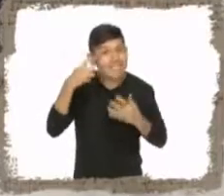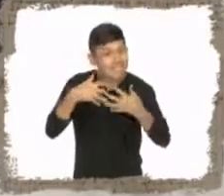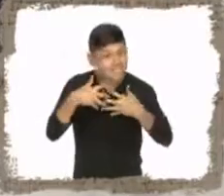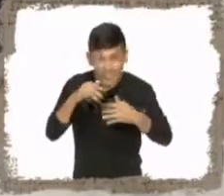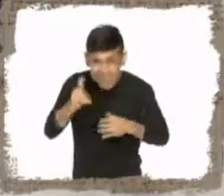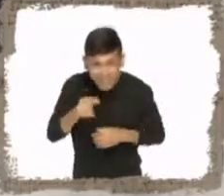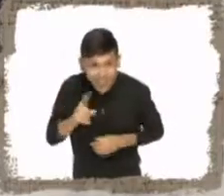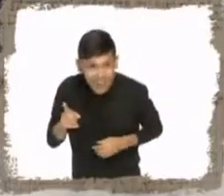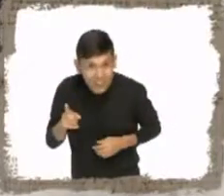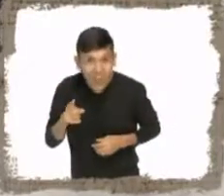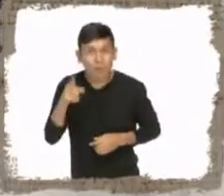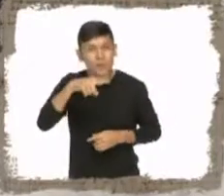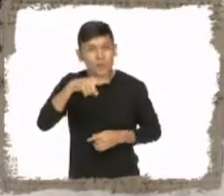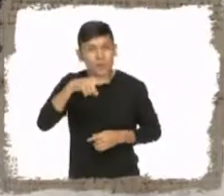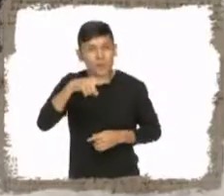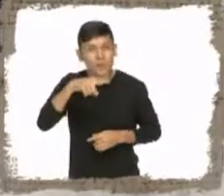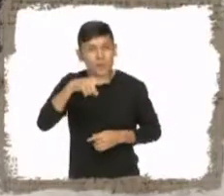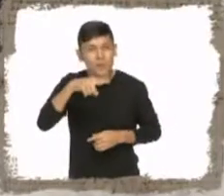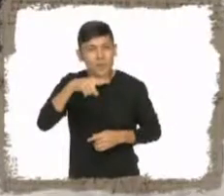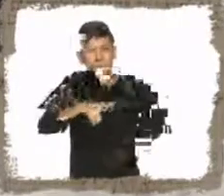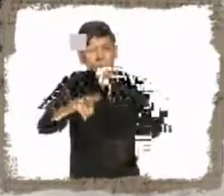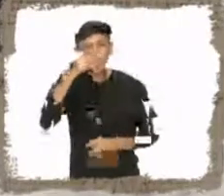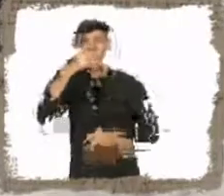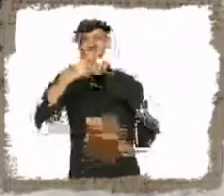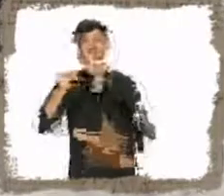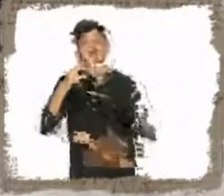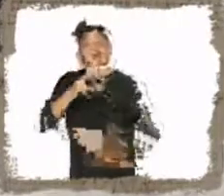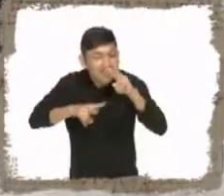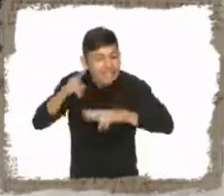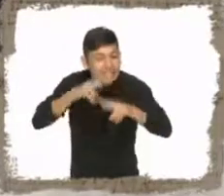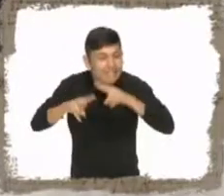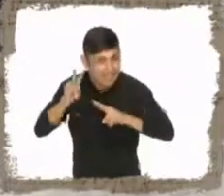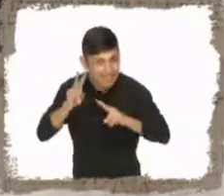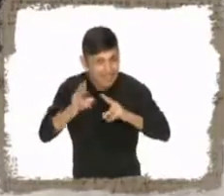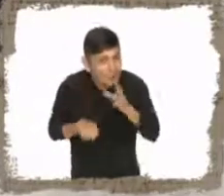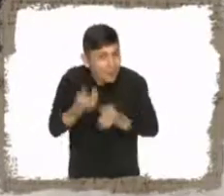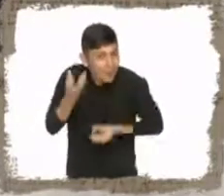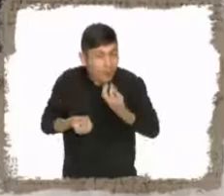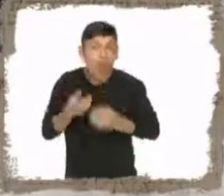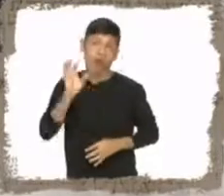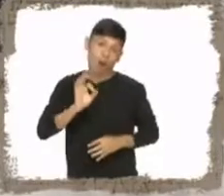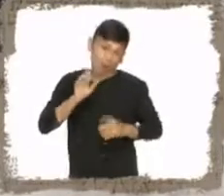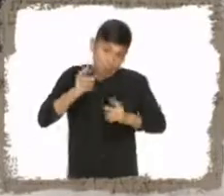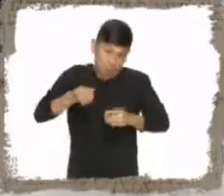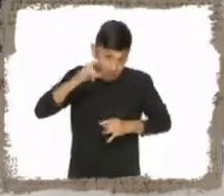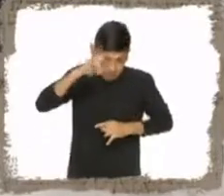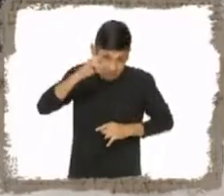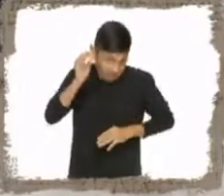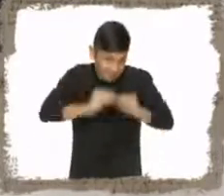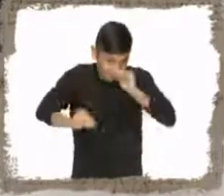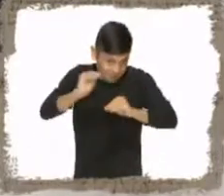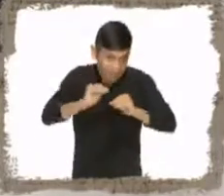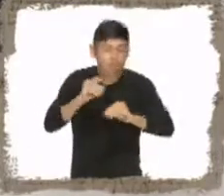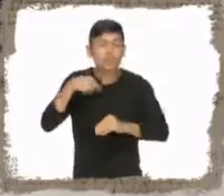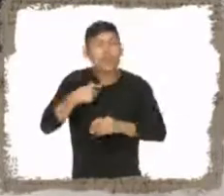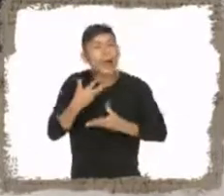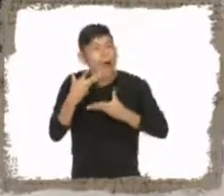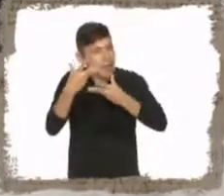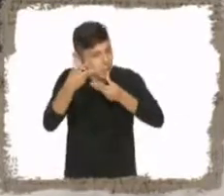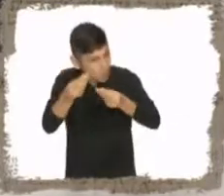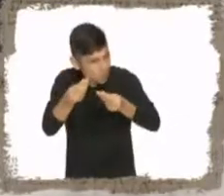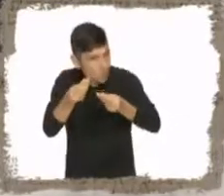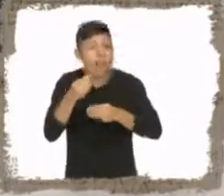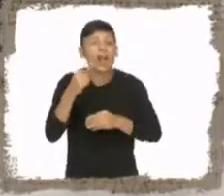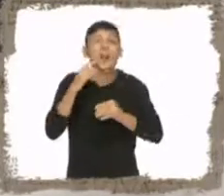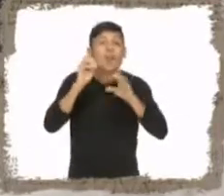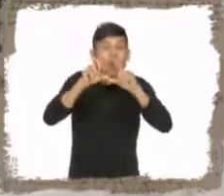qué piensan? ¿Se lo habrá comido? Tienen que cómo termina este mito. Y si no, lo pueden inventar. Pero les doy